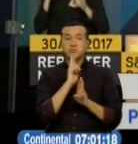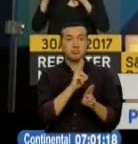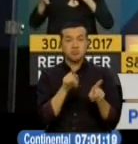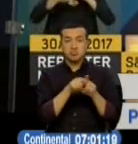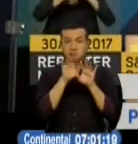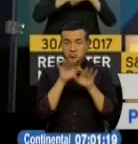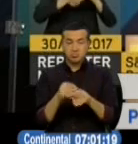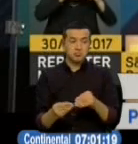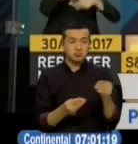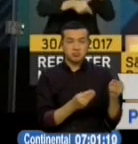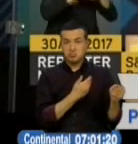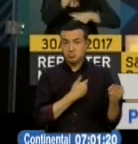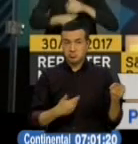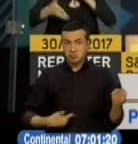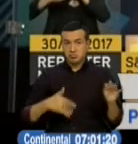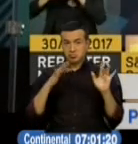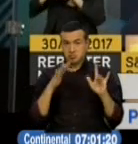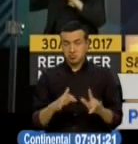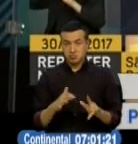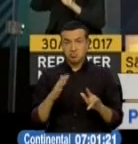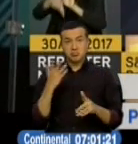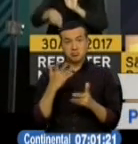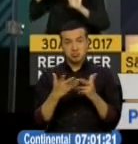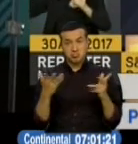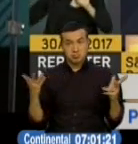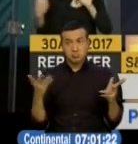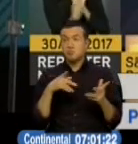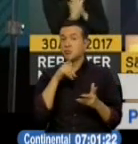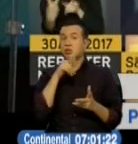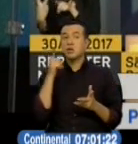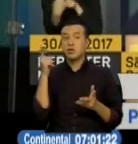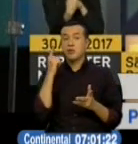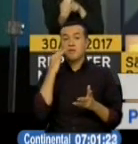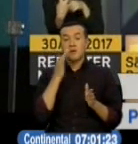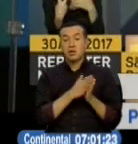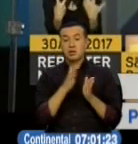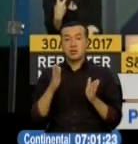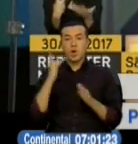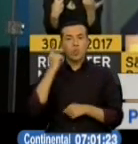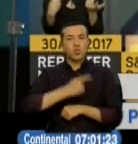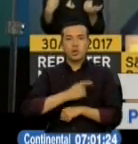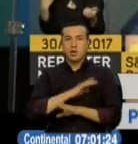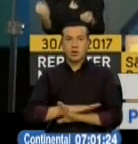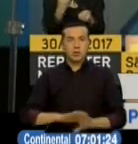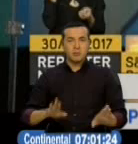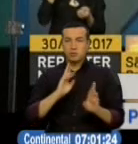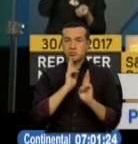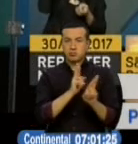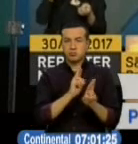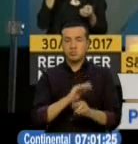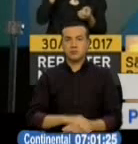misma forma por el mandatario, quien en ese caso debería hacerlo en un plazo de 24 horas.